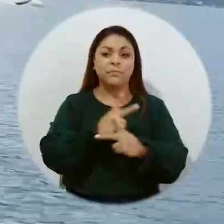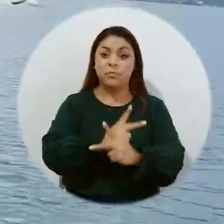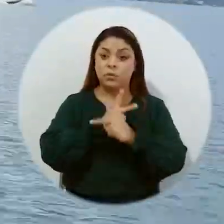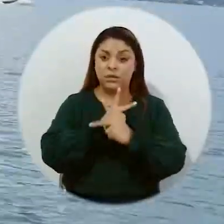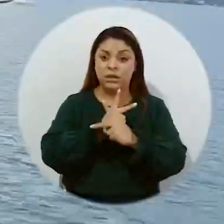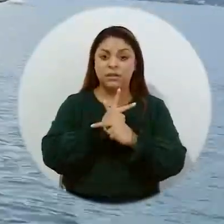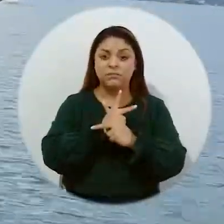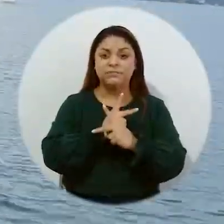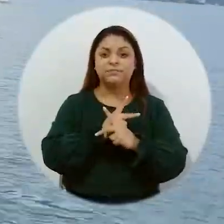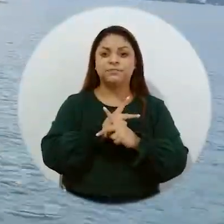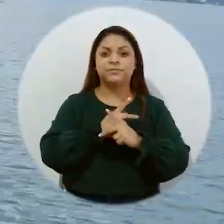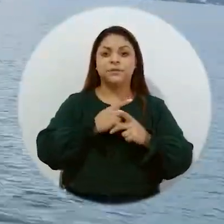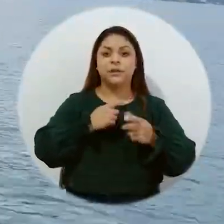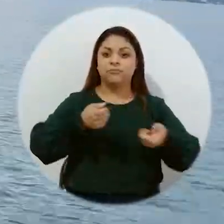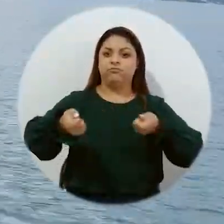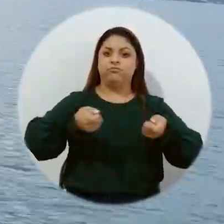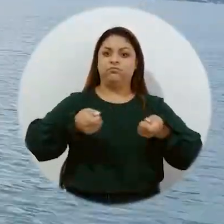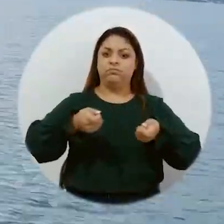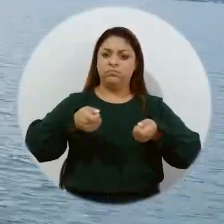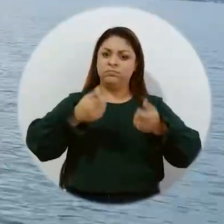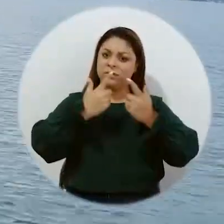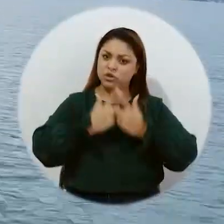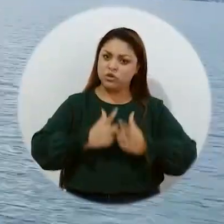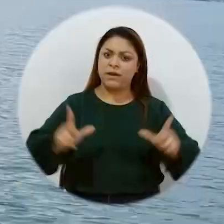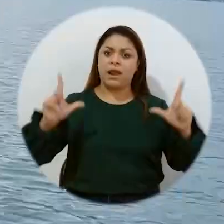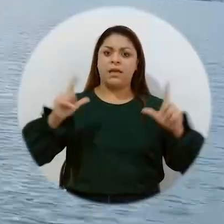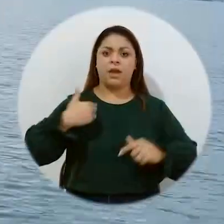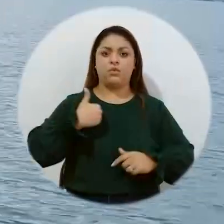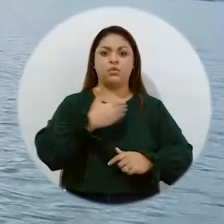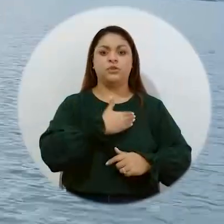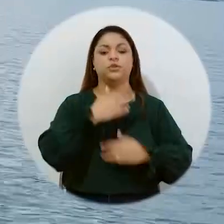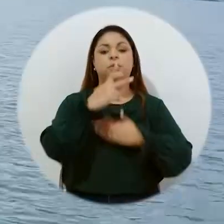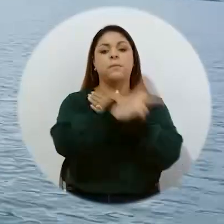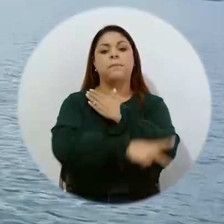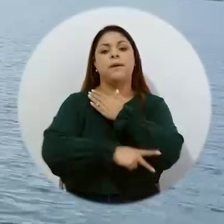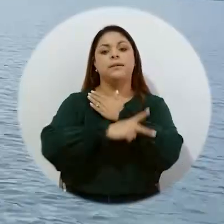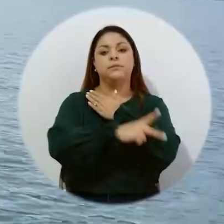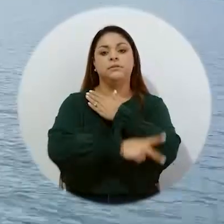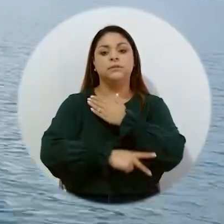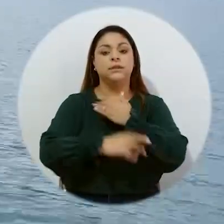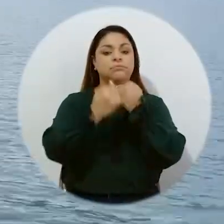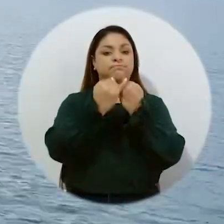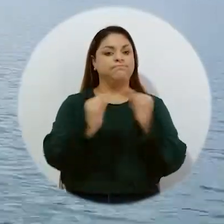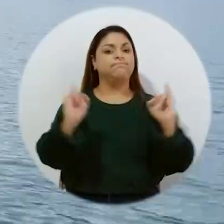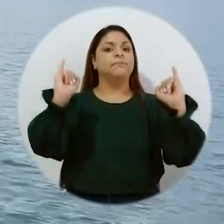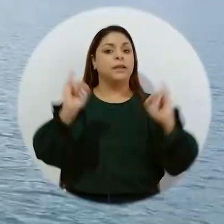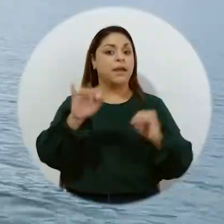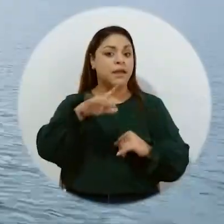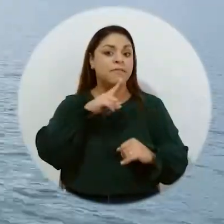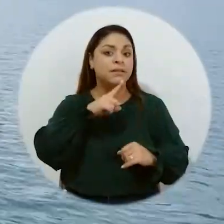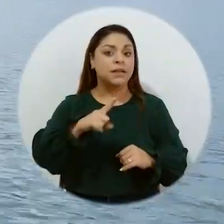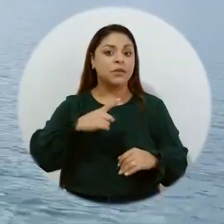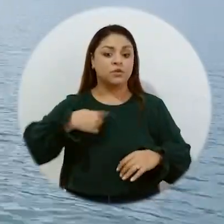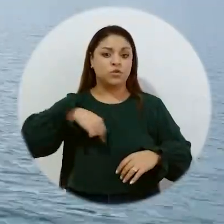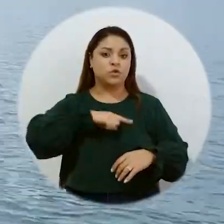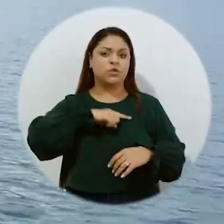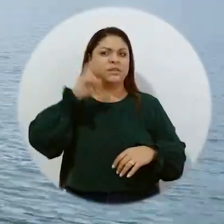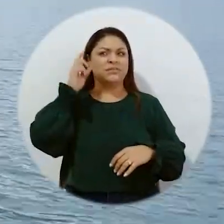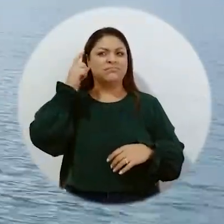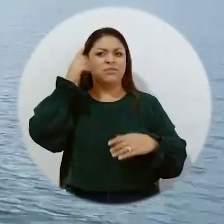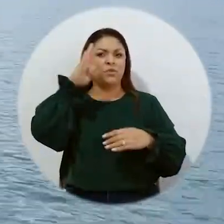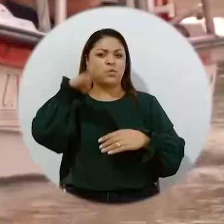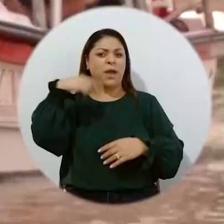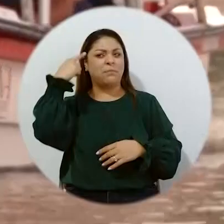términos de la protección, ¿verdad?, de la soberanía de nuestro país, ¿verdad?, que tal vez son temas que no necesariamente